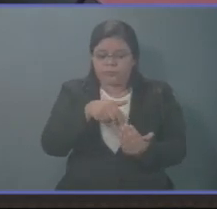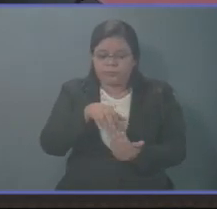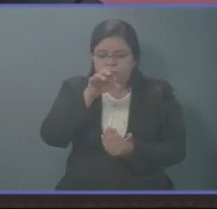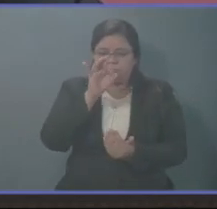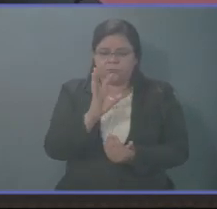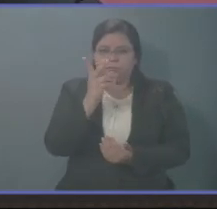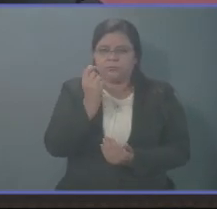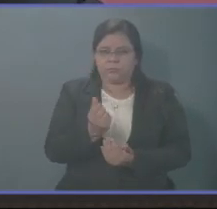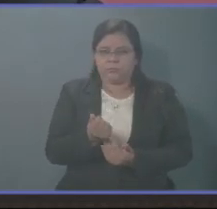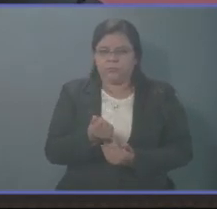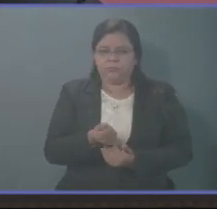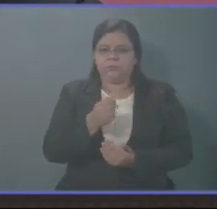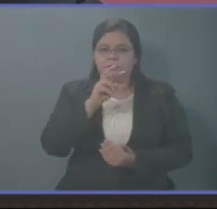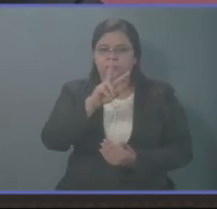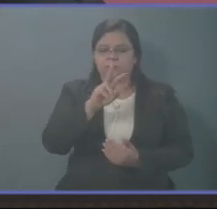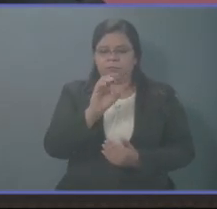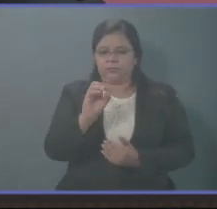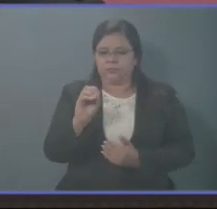número